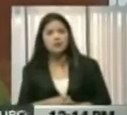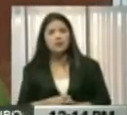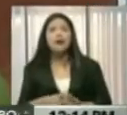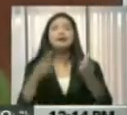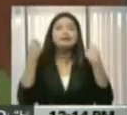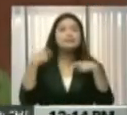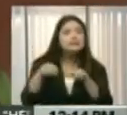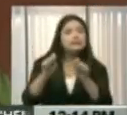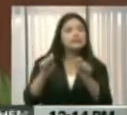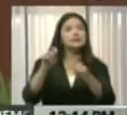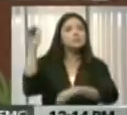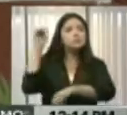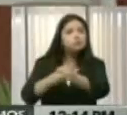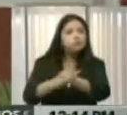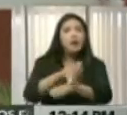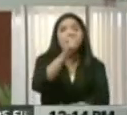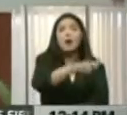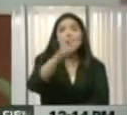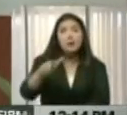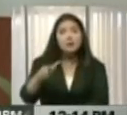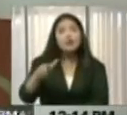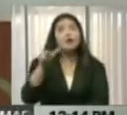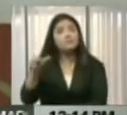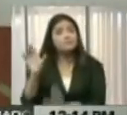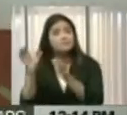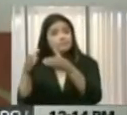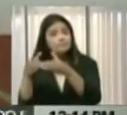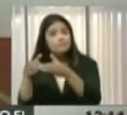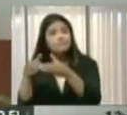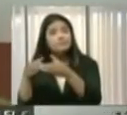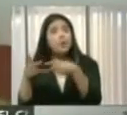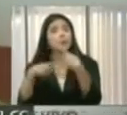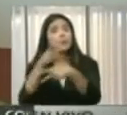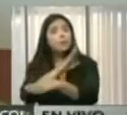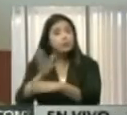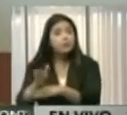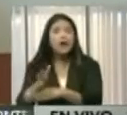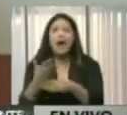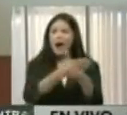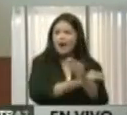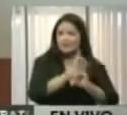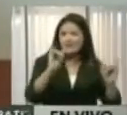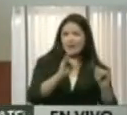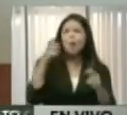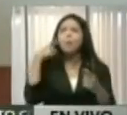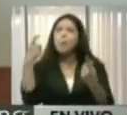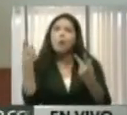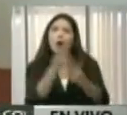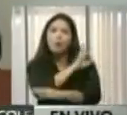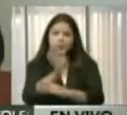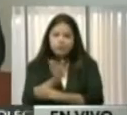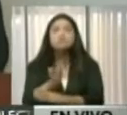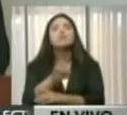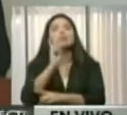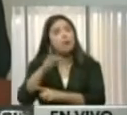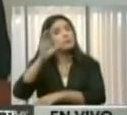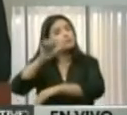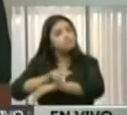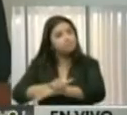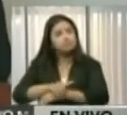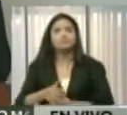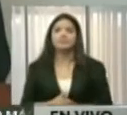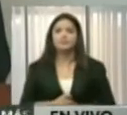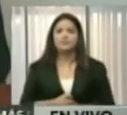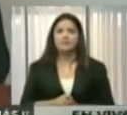de la libertad de los miembros del ELN procesados o condenados. E. Esclarecer el fenómeno